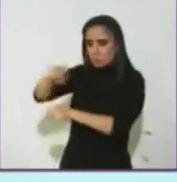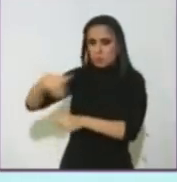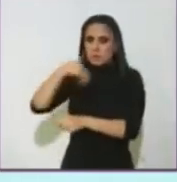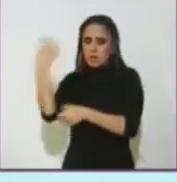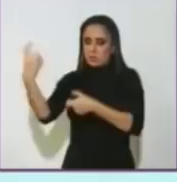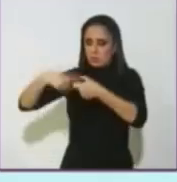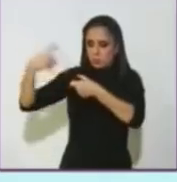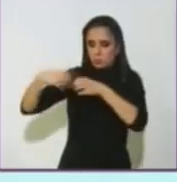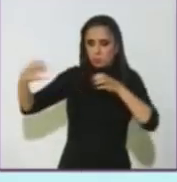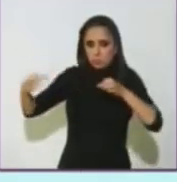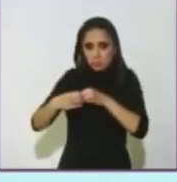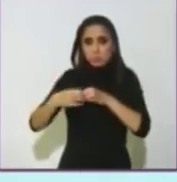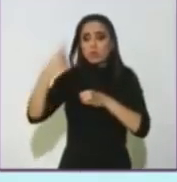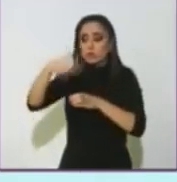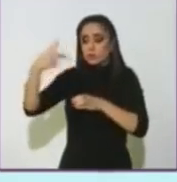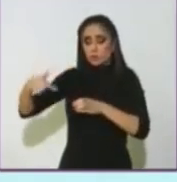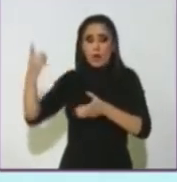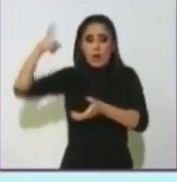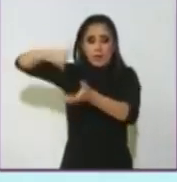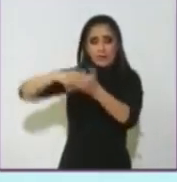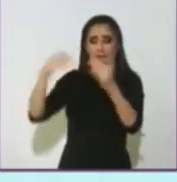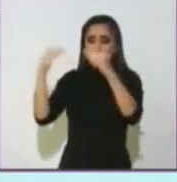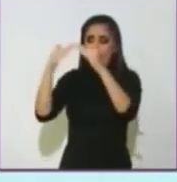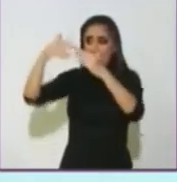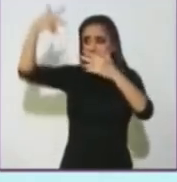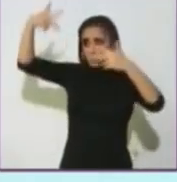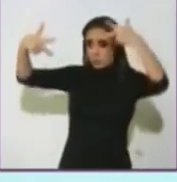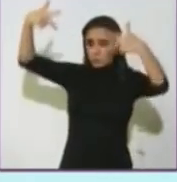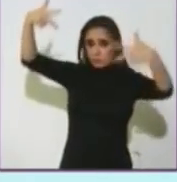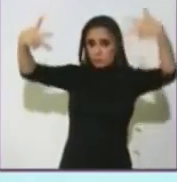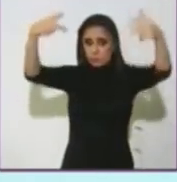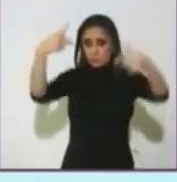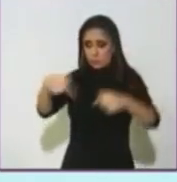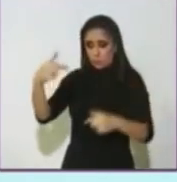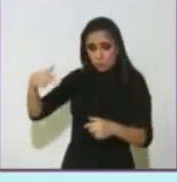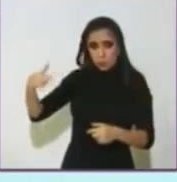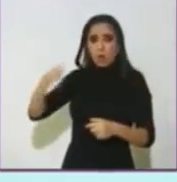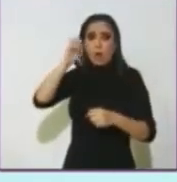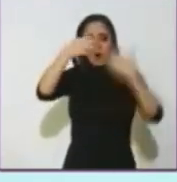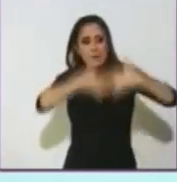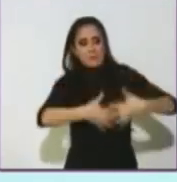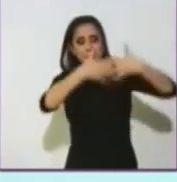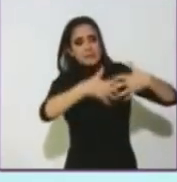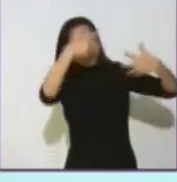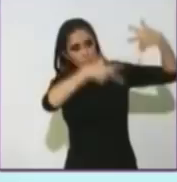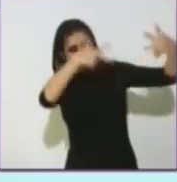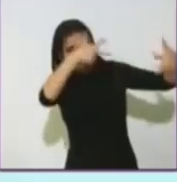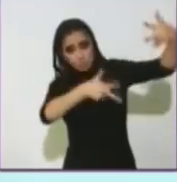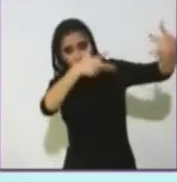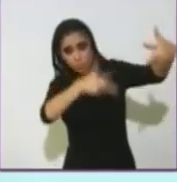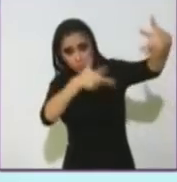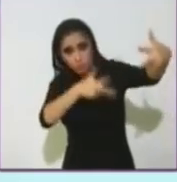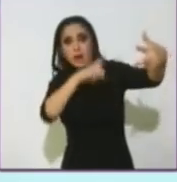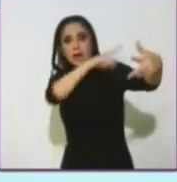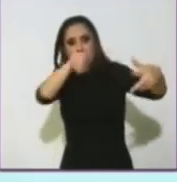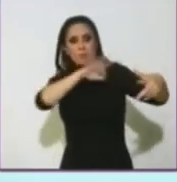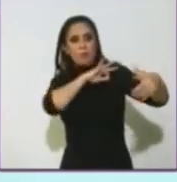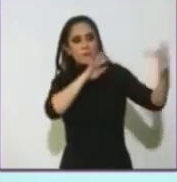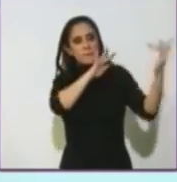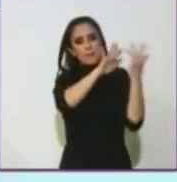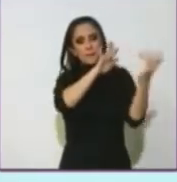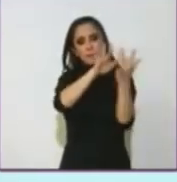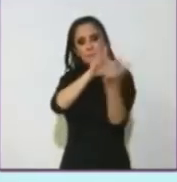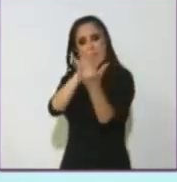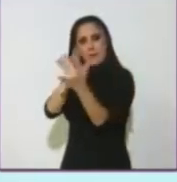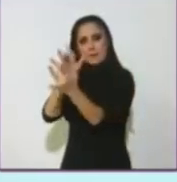que conecten sus cámaras que se encuentran en las fachadas de sus oficinas y de sus casas que se conecten a las cámaras de la ciudad de